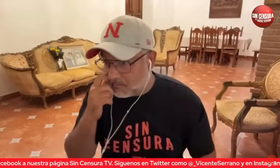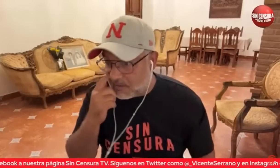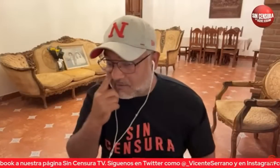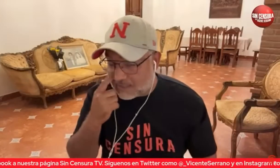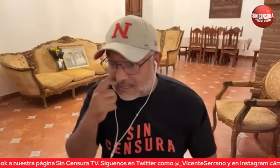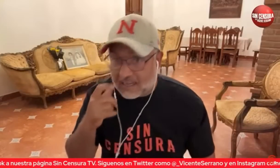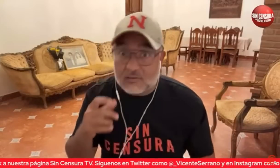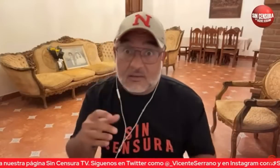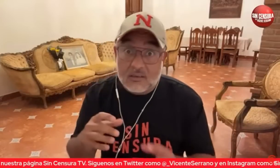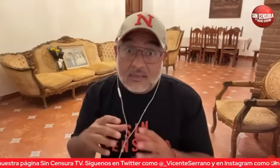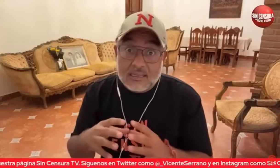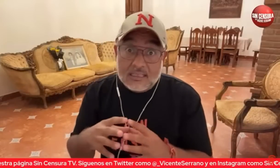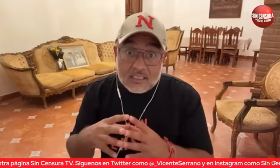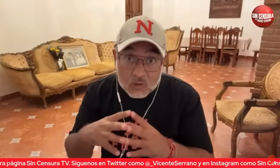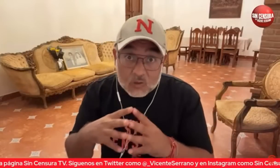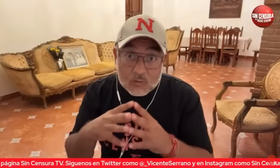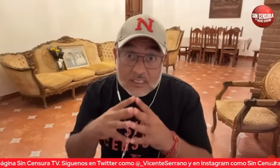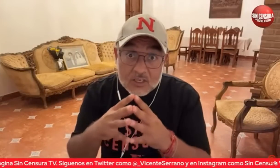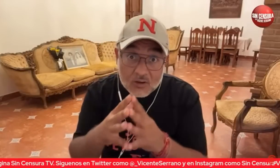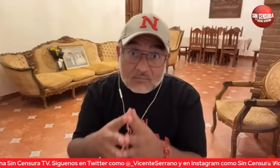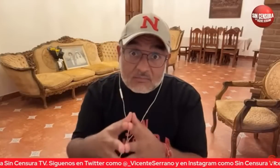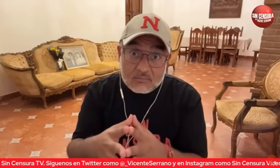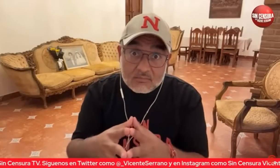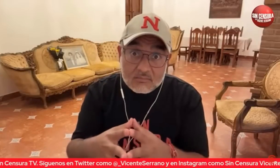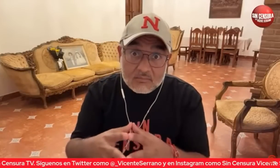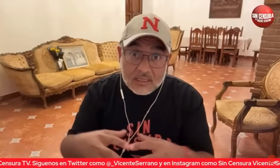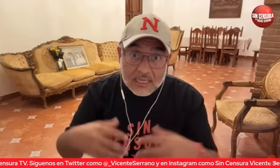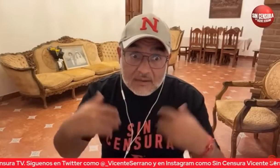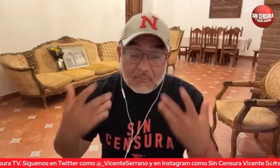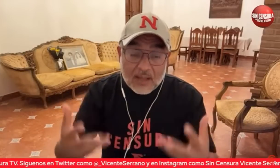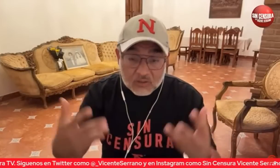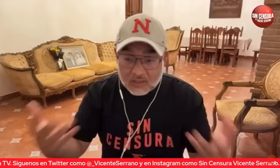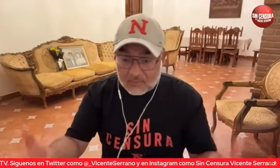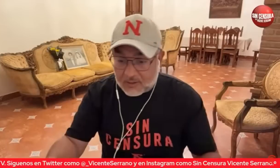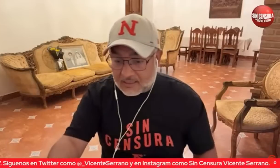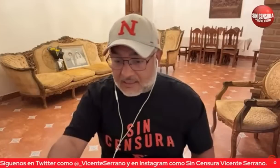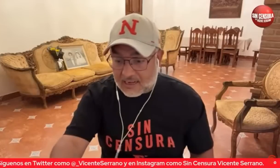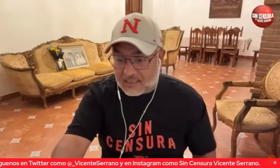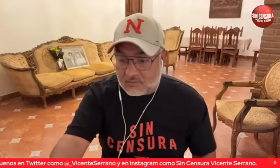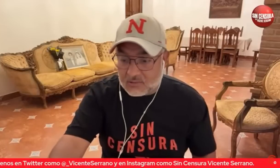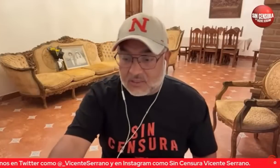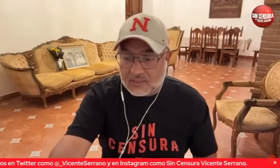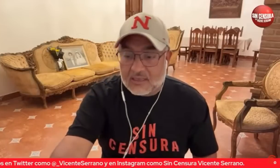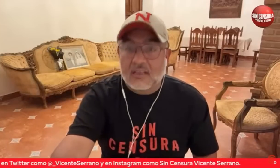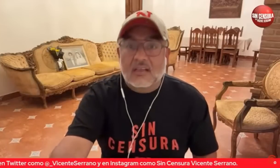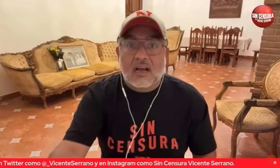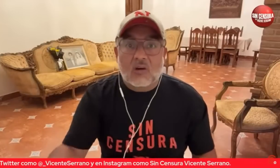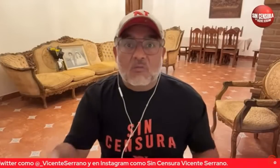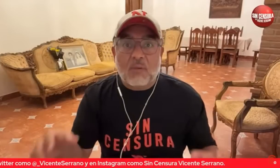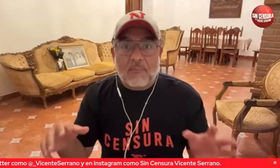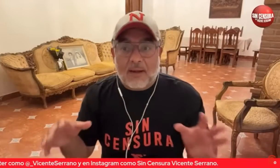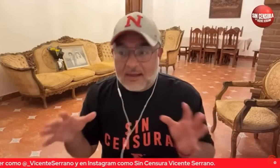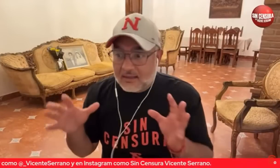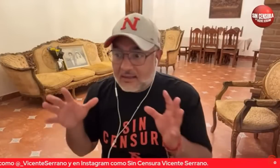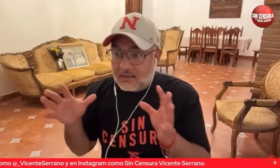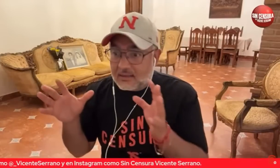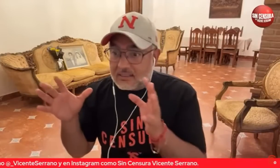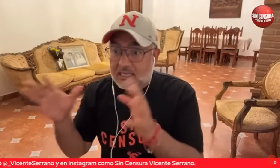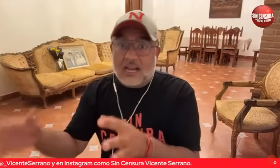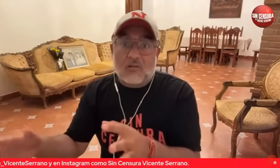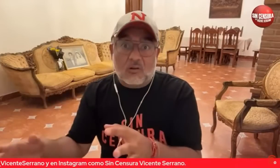Estado del Vaticano, sino su visión y el impacto que puede tener hacia el mundo tener a un